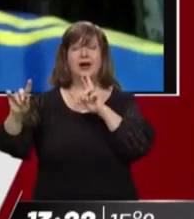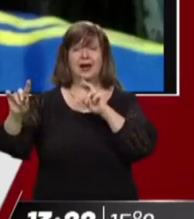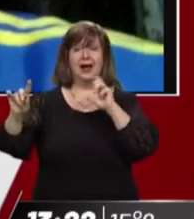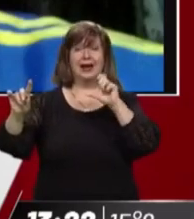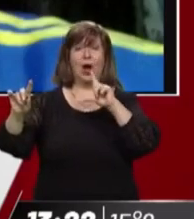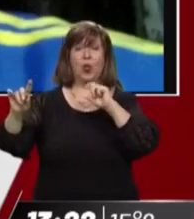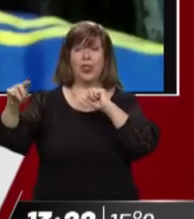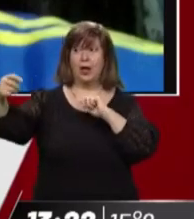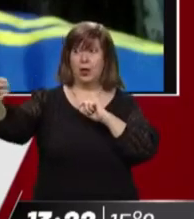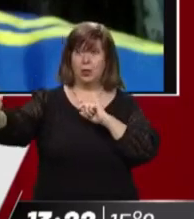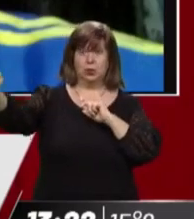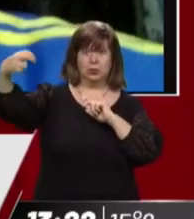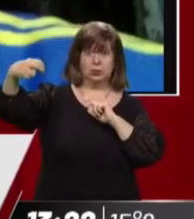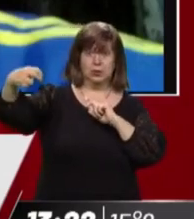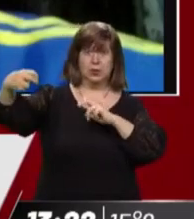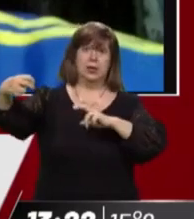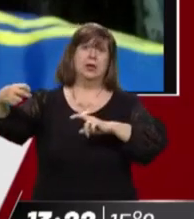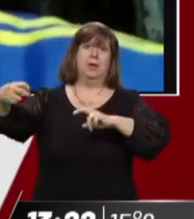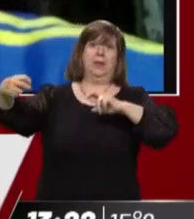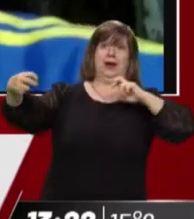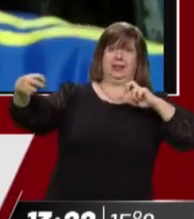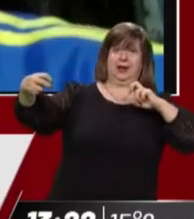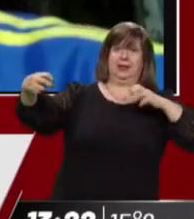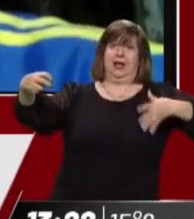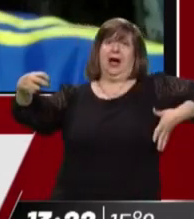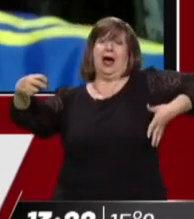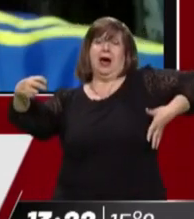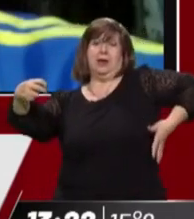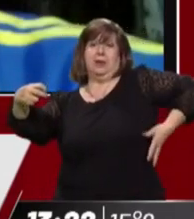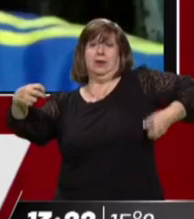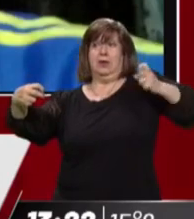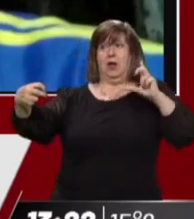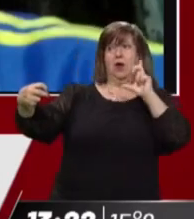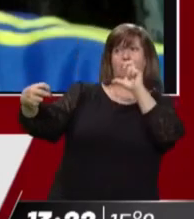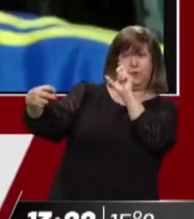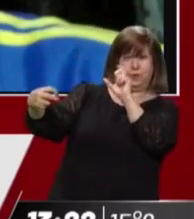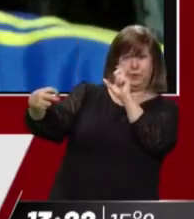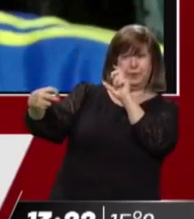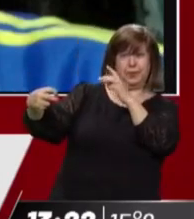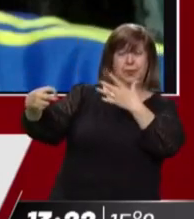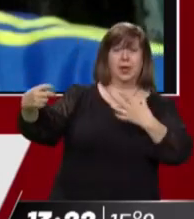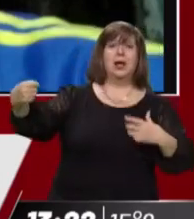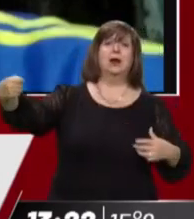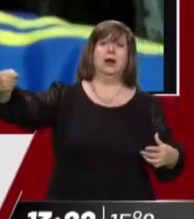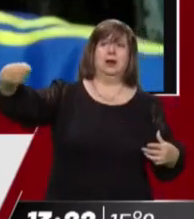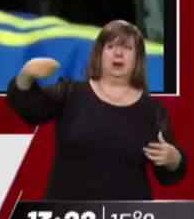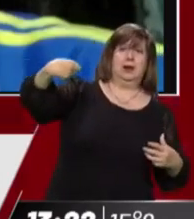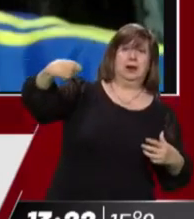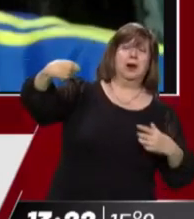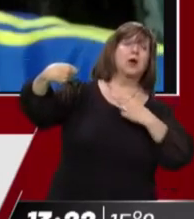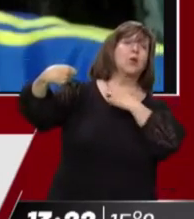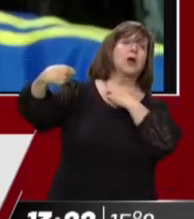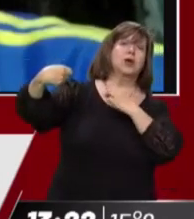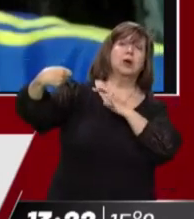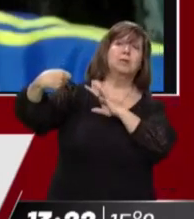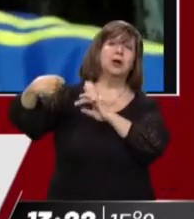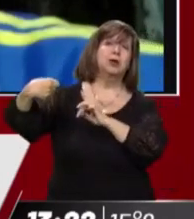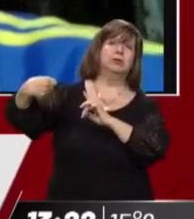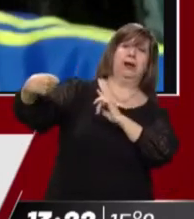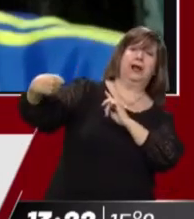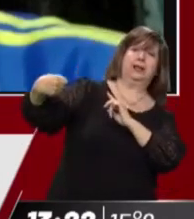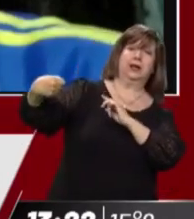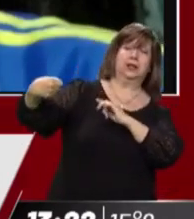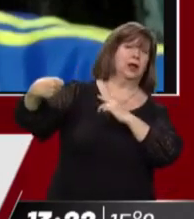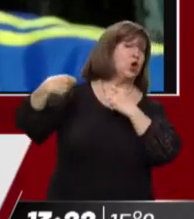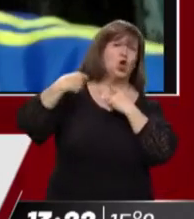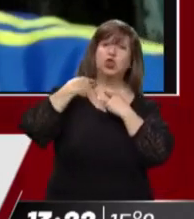que le arrojó arrojó una lo que sería una puñalada a la altura del cuello y Ella alcanzó a